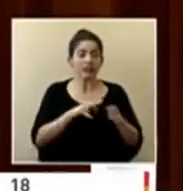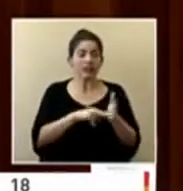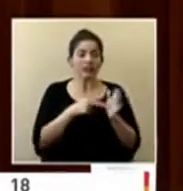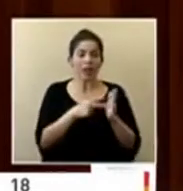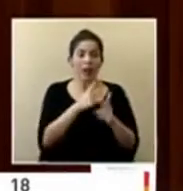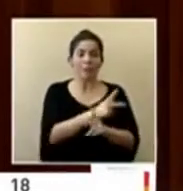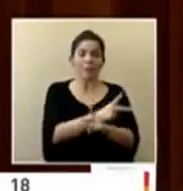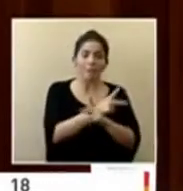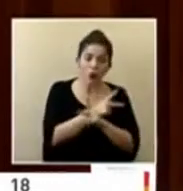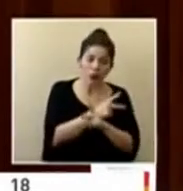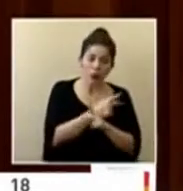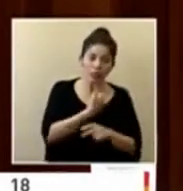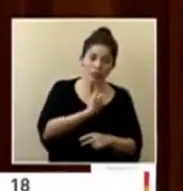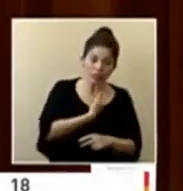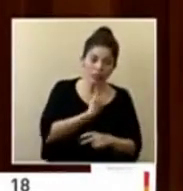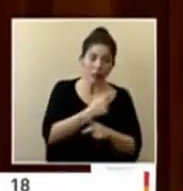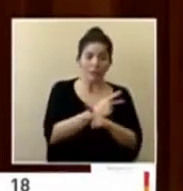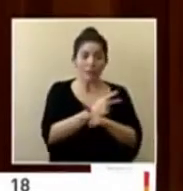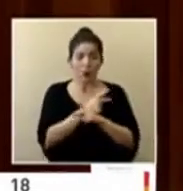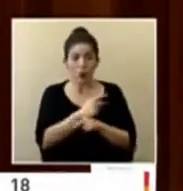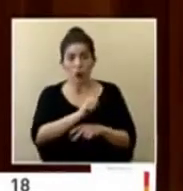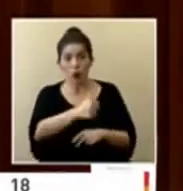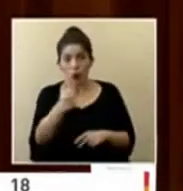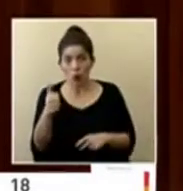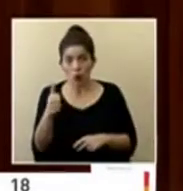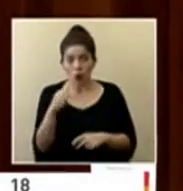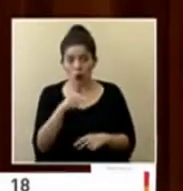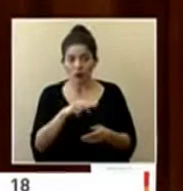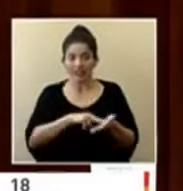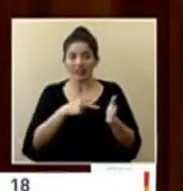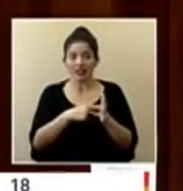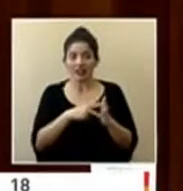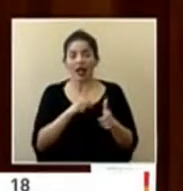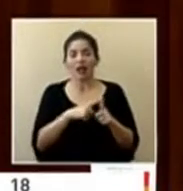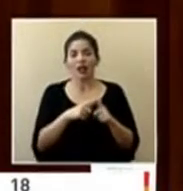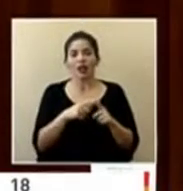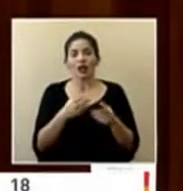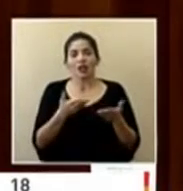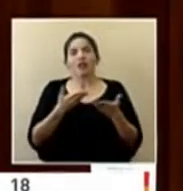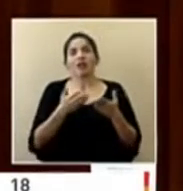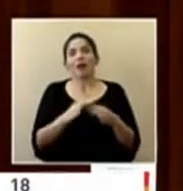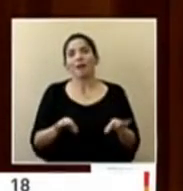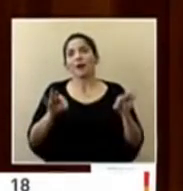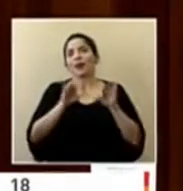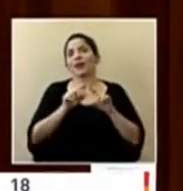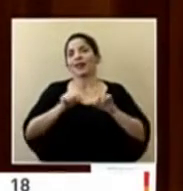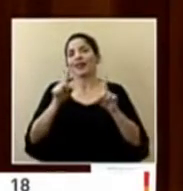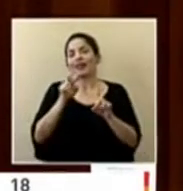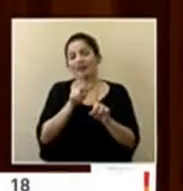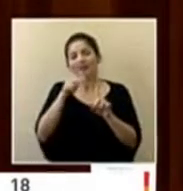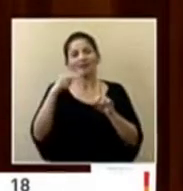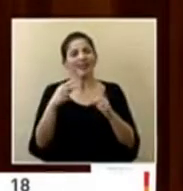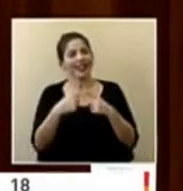nosotros mismos y ustedes, toma otra relevancia y otra dimensión.